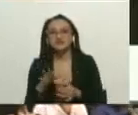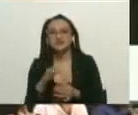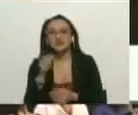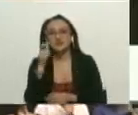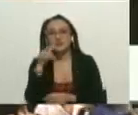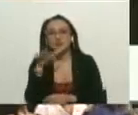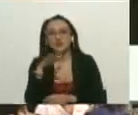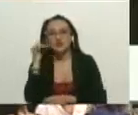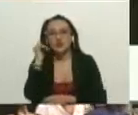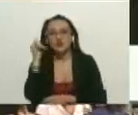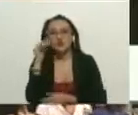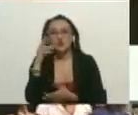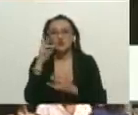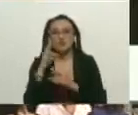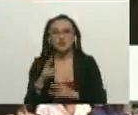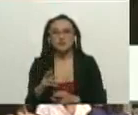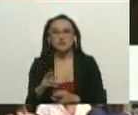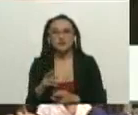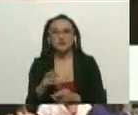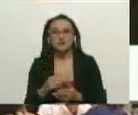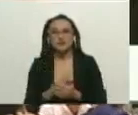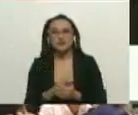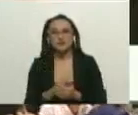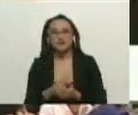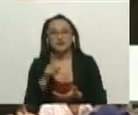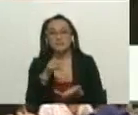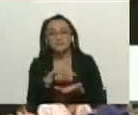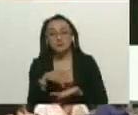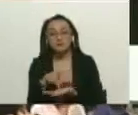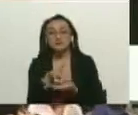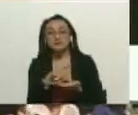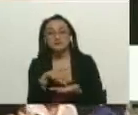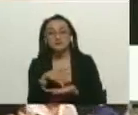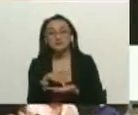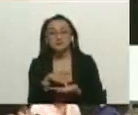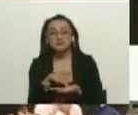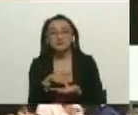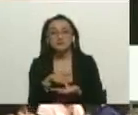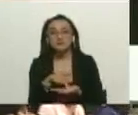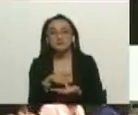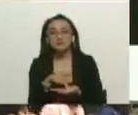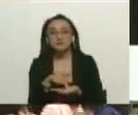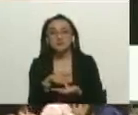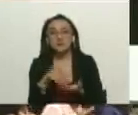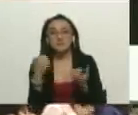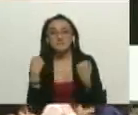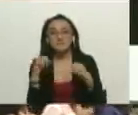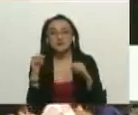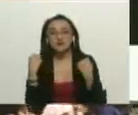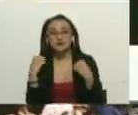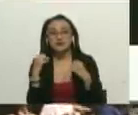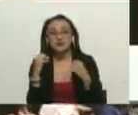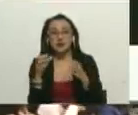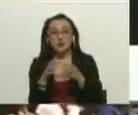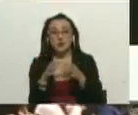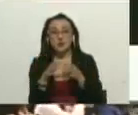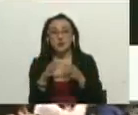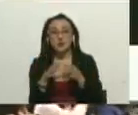Yaracuy, a respetar y a participar y a practicar los